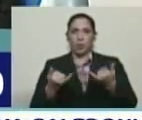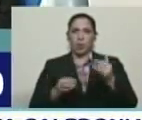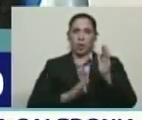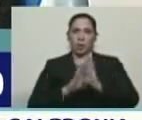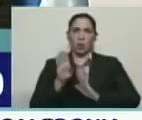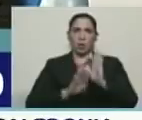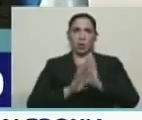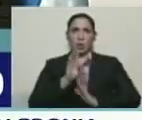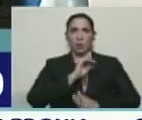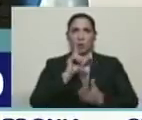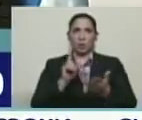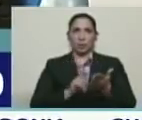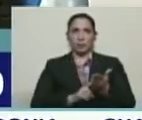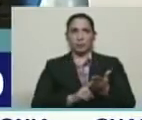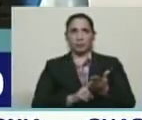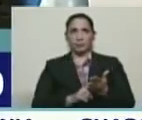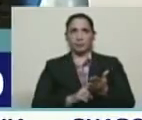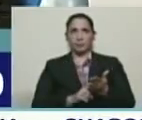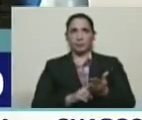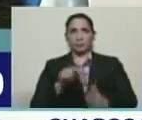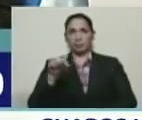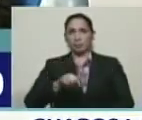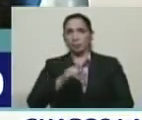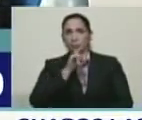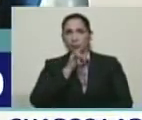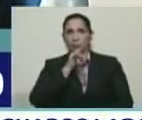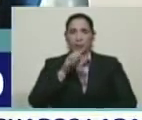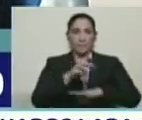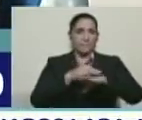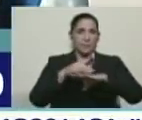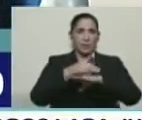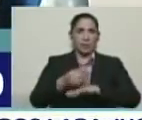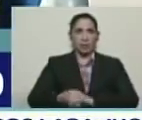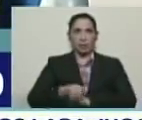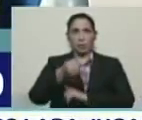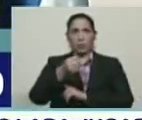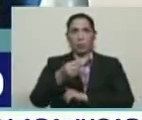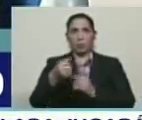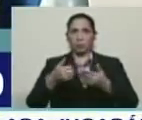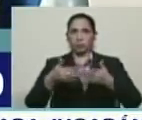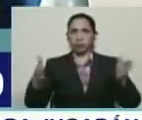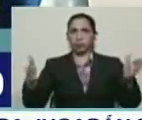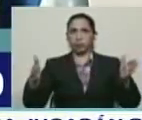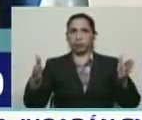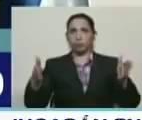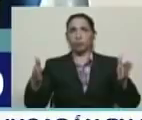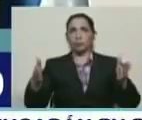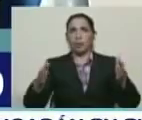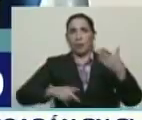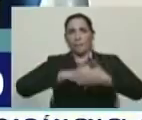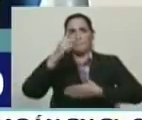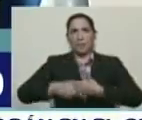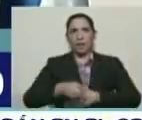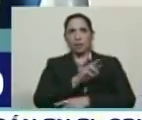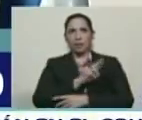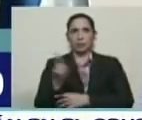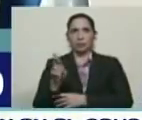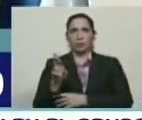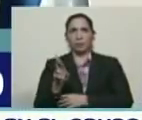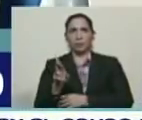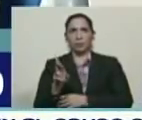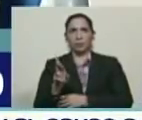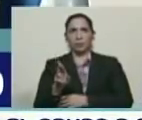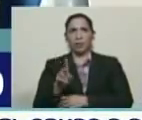electoral, yo quiero nuevamente destacar que el Ministerio Público coloca a la orden del Plan República